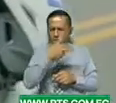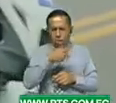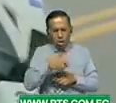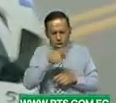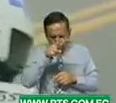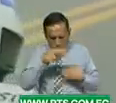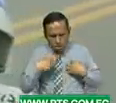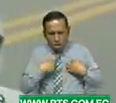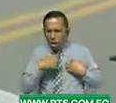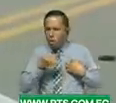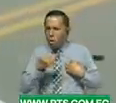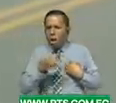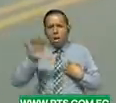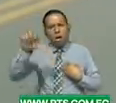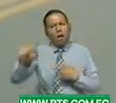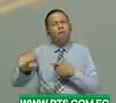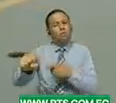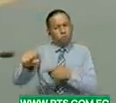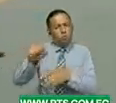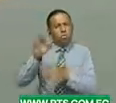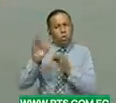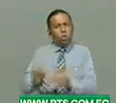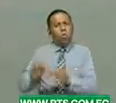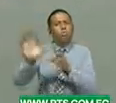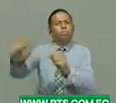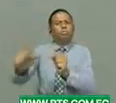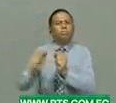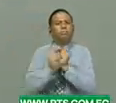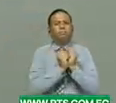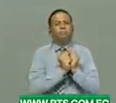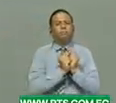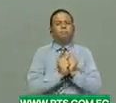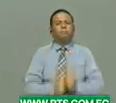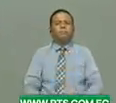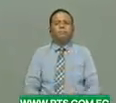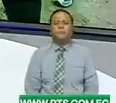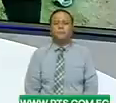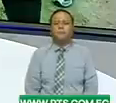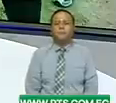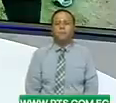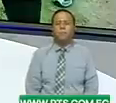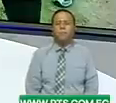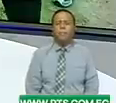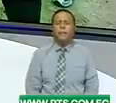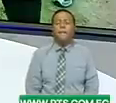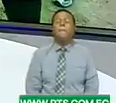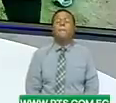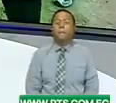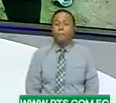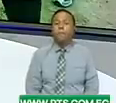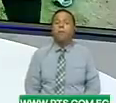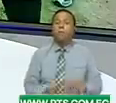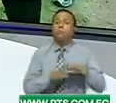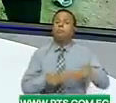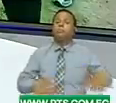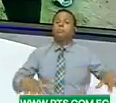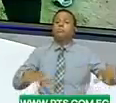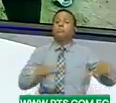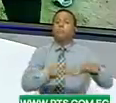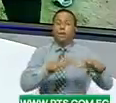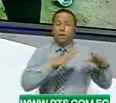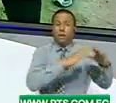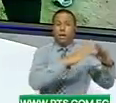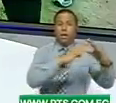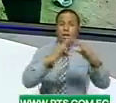utilizado cuando ejecutó el crimen. Informó Celeste Dueñas. Moradores de una cooperativa de vivienda